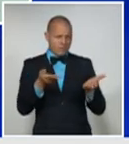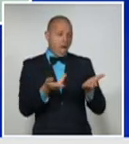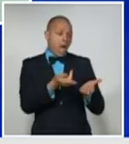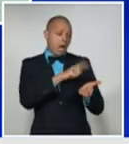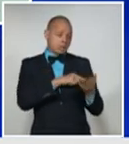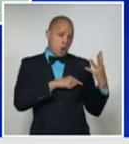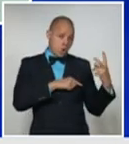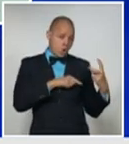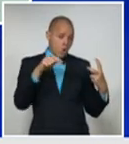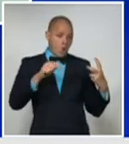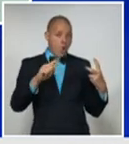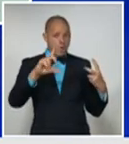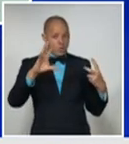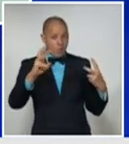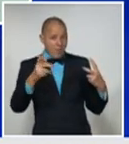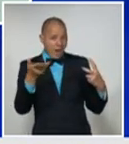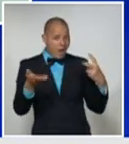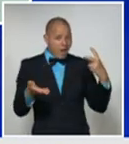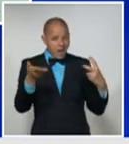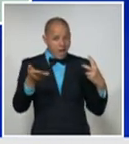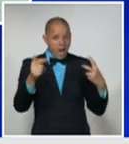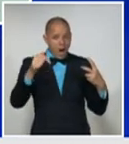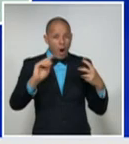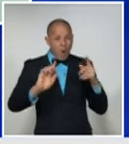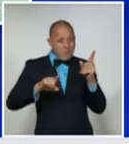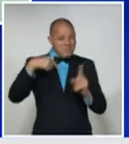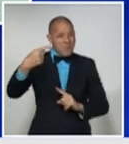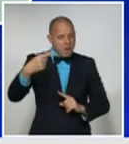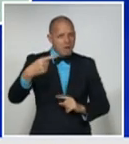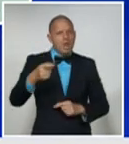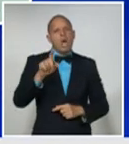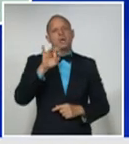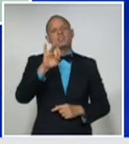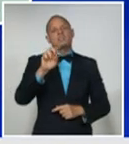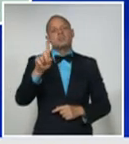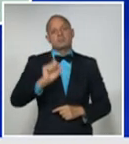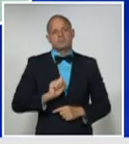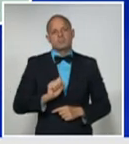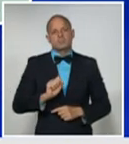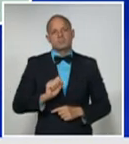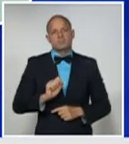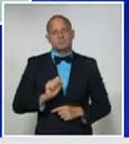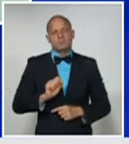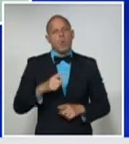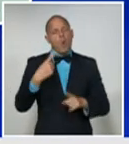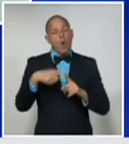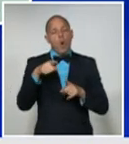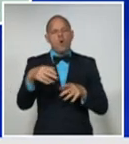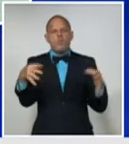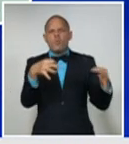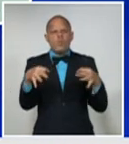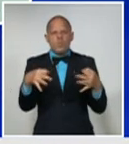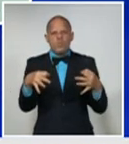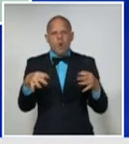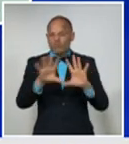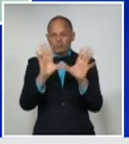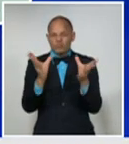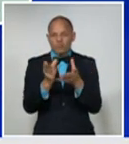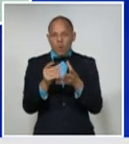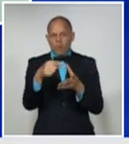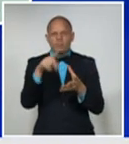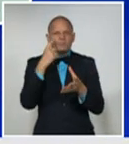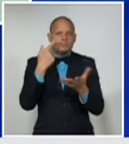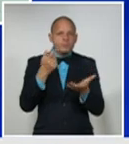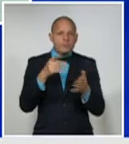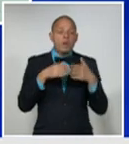la jornada anterior y además con una dispersión que en el día de ayer abarcó a 9 de